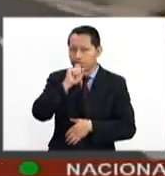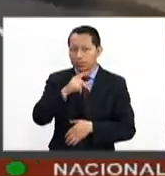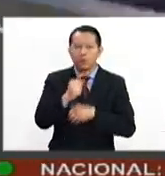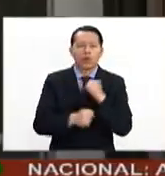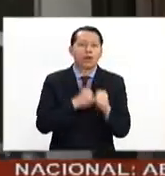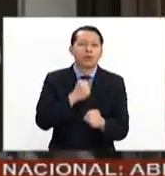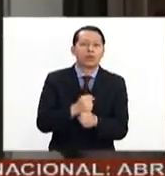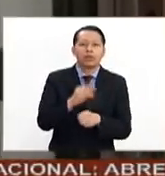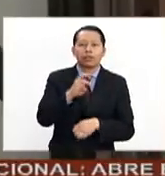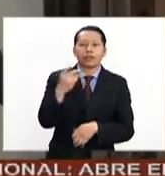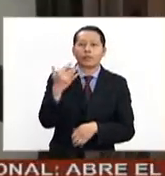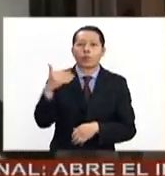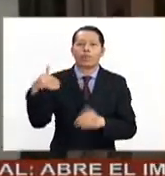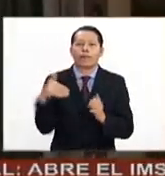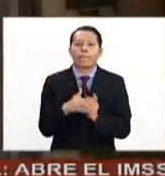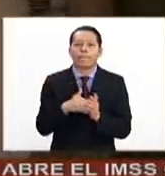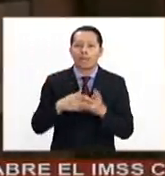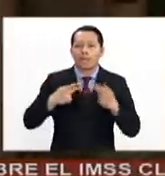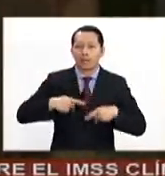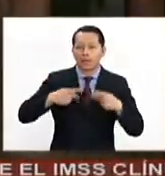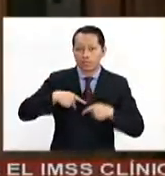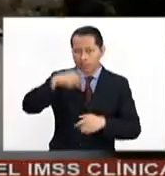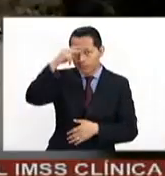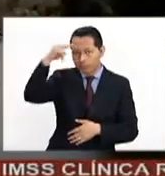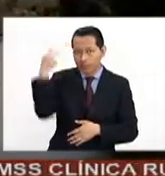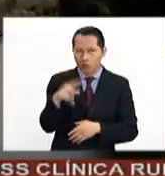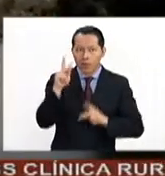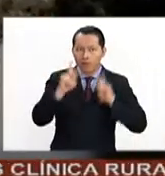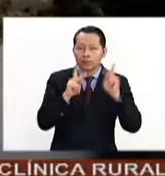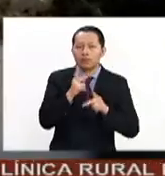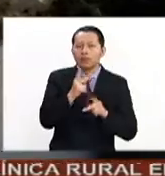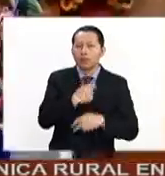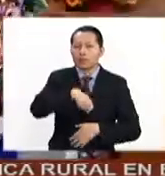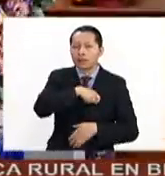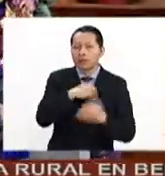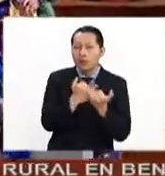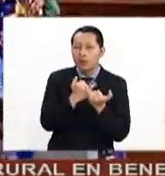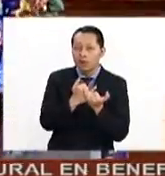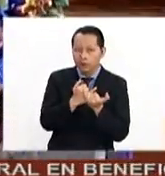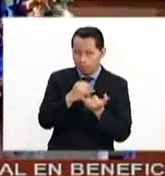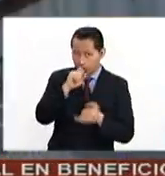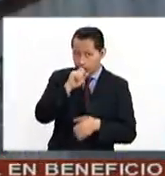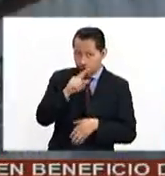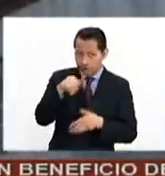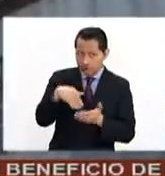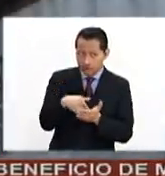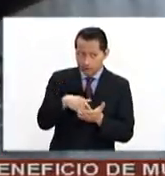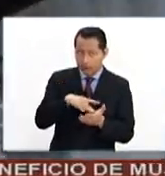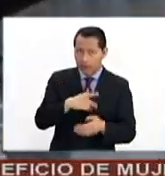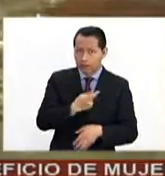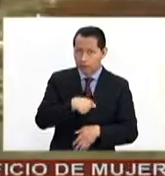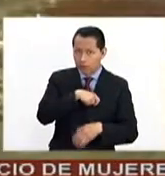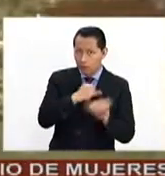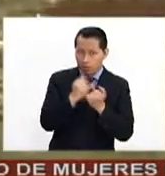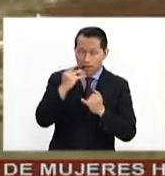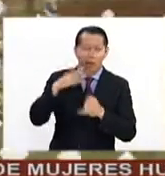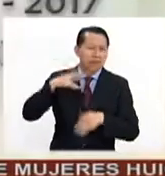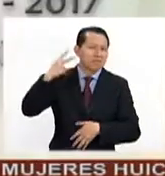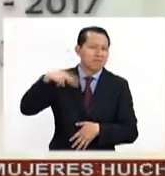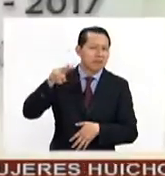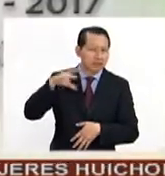año, 350.000 mexicanos visitan España y 220.000 españoles viajan de vacaciones a